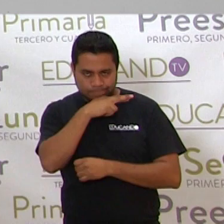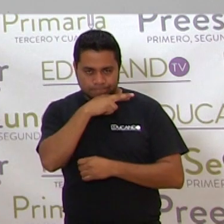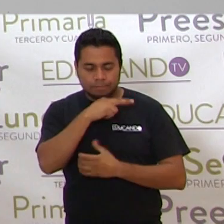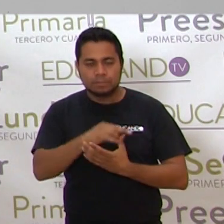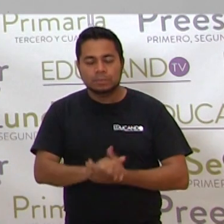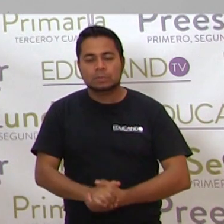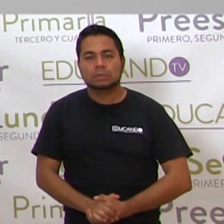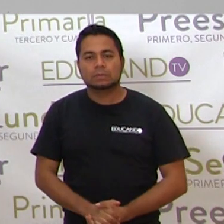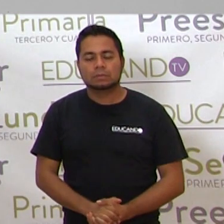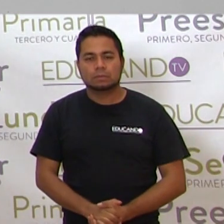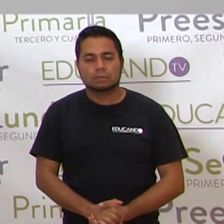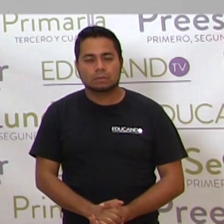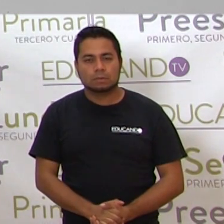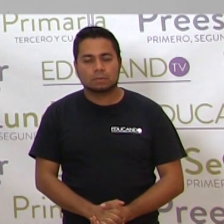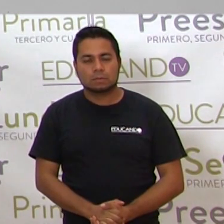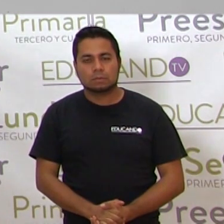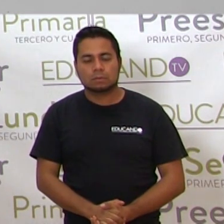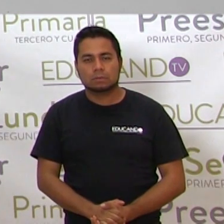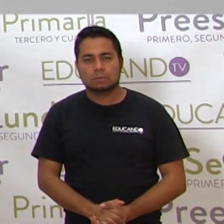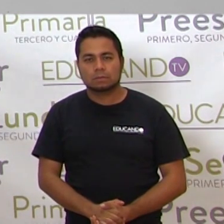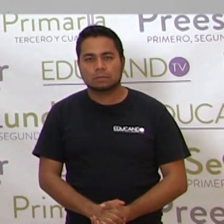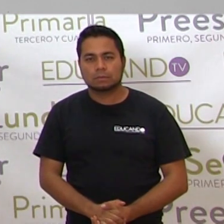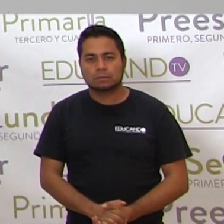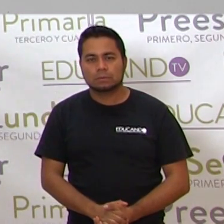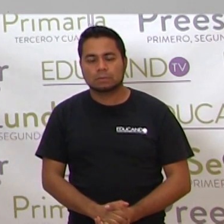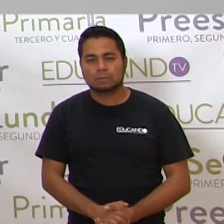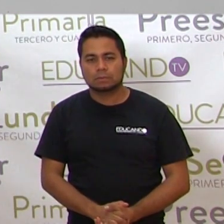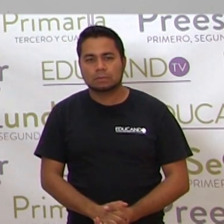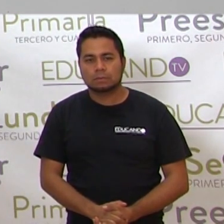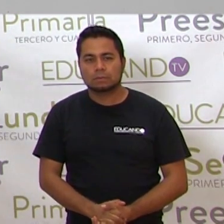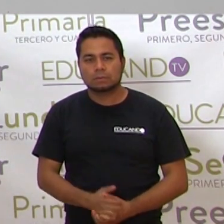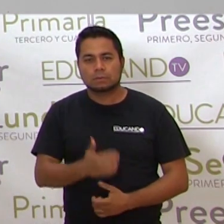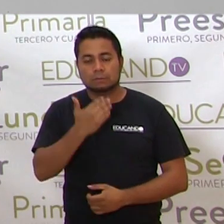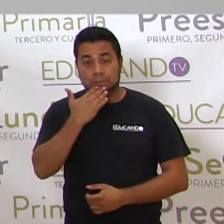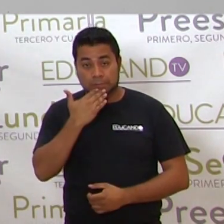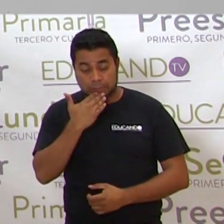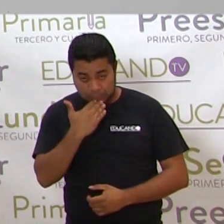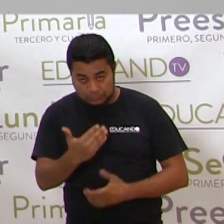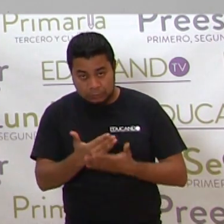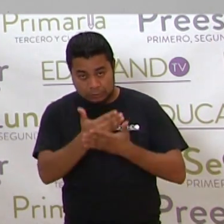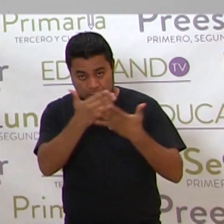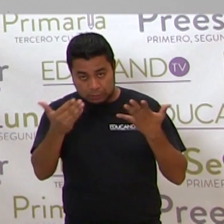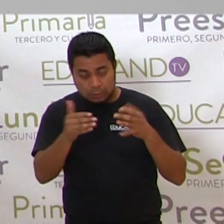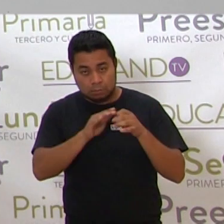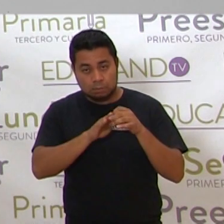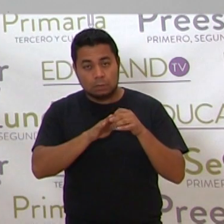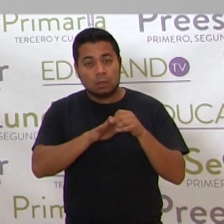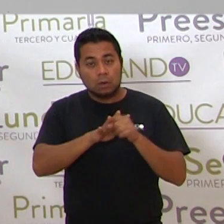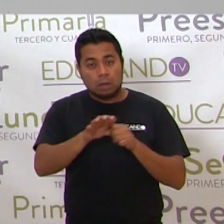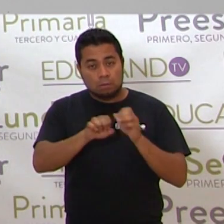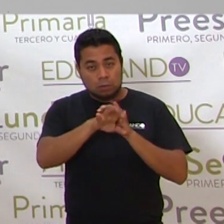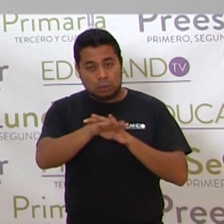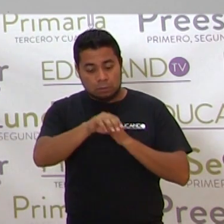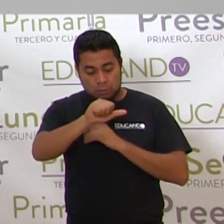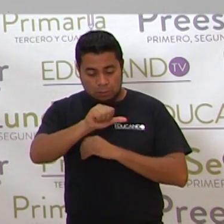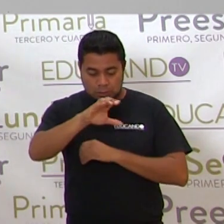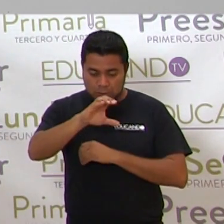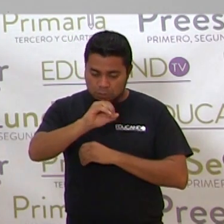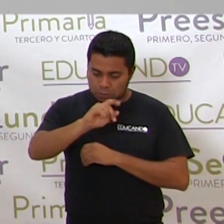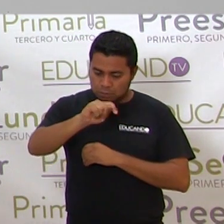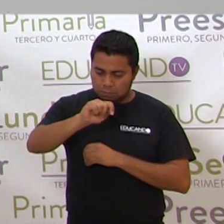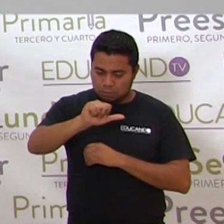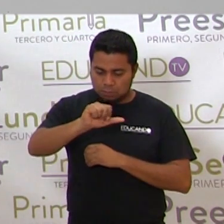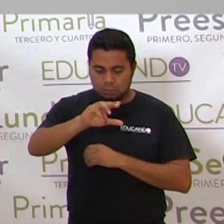niñas. Ahora, también cada una de estas acotaciones nos va a